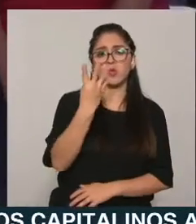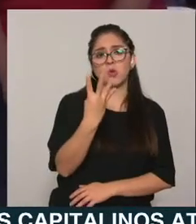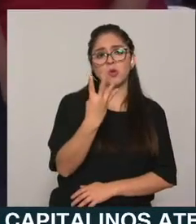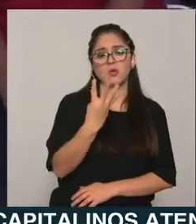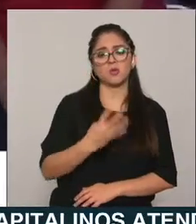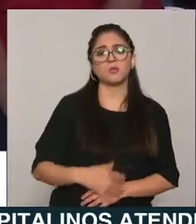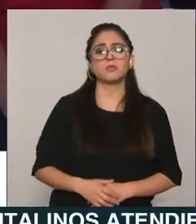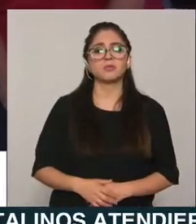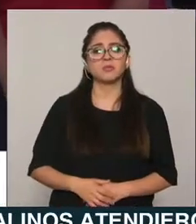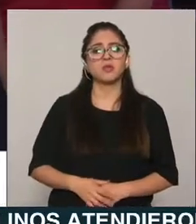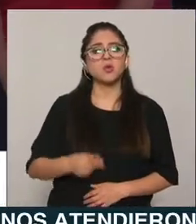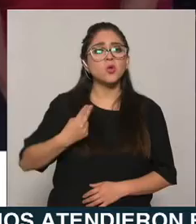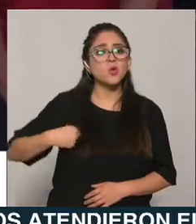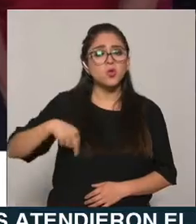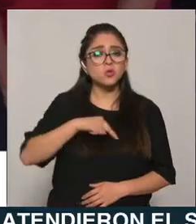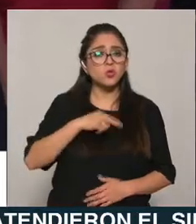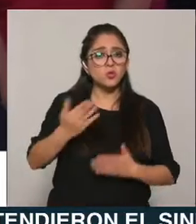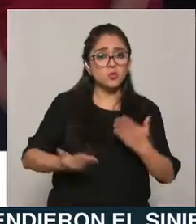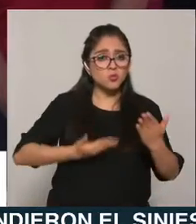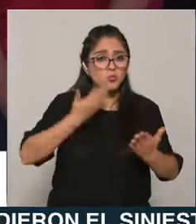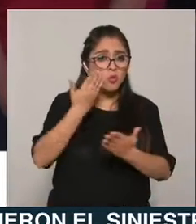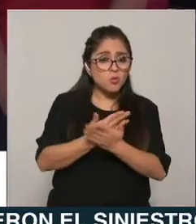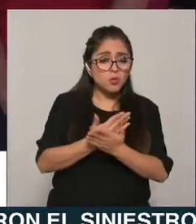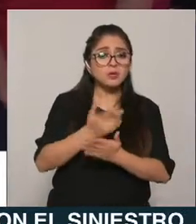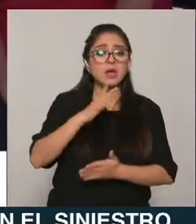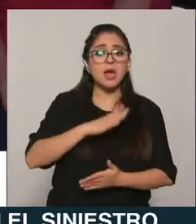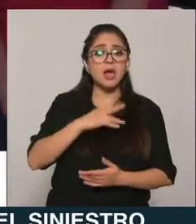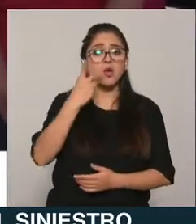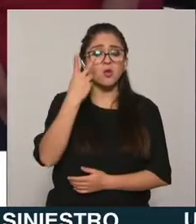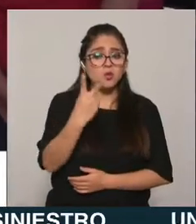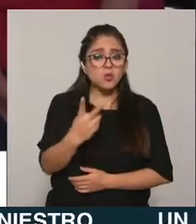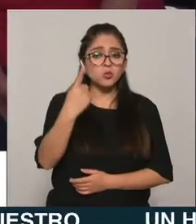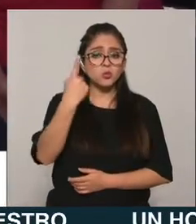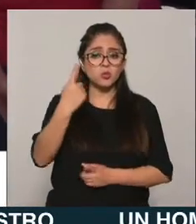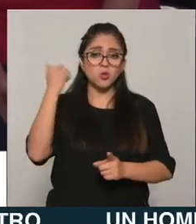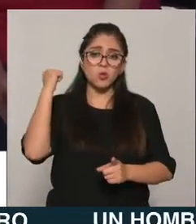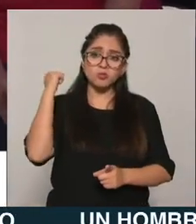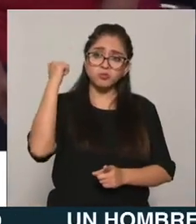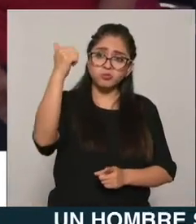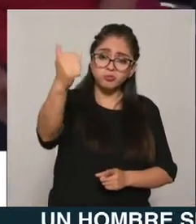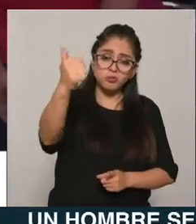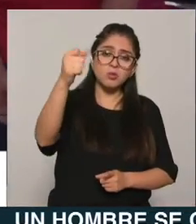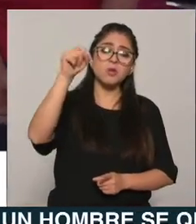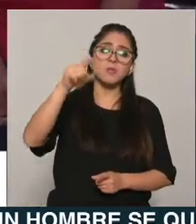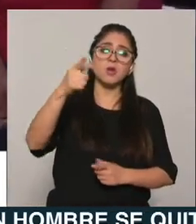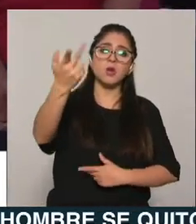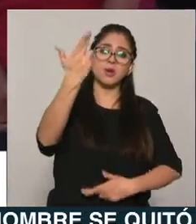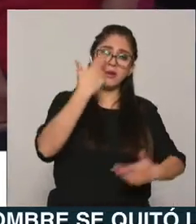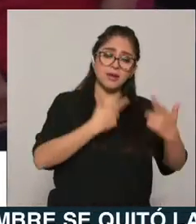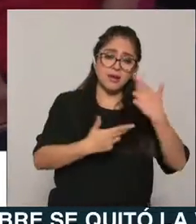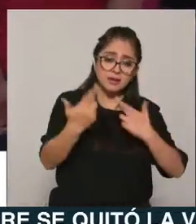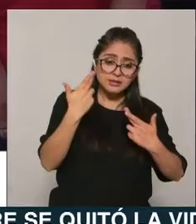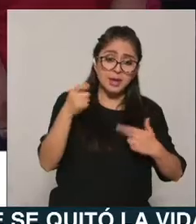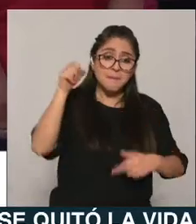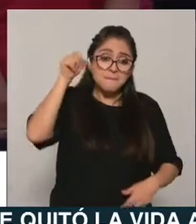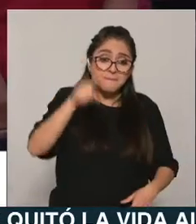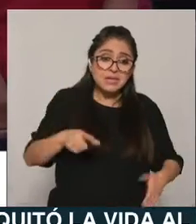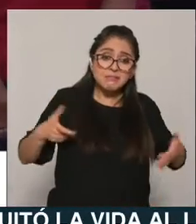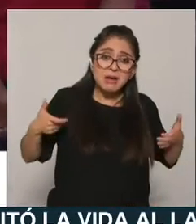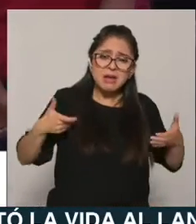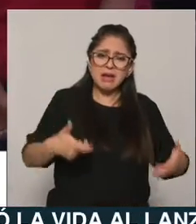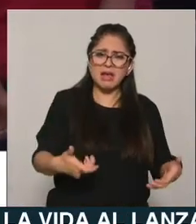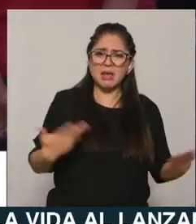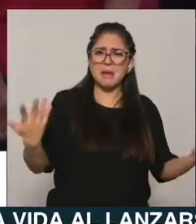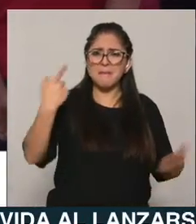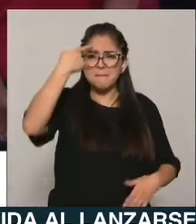traemos como propuesta es que si ya tenemos 2 carriles confinados, uno que va y otro que viene sobre la misma avenida, ¿para qué quitar